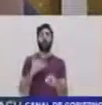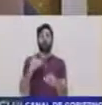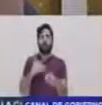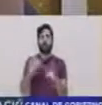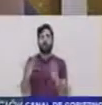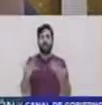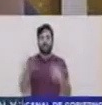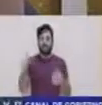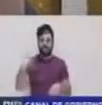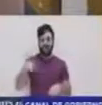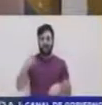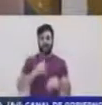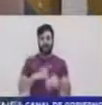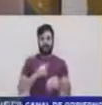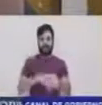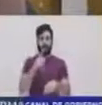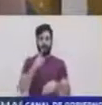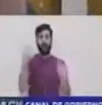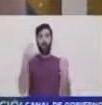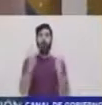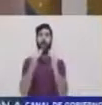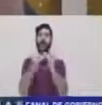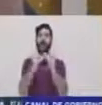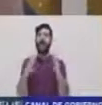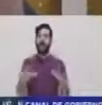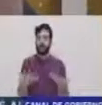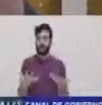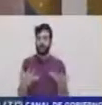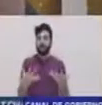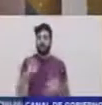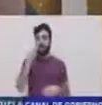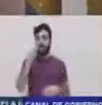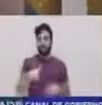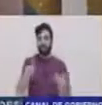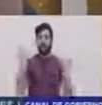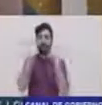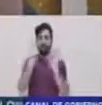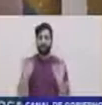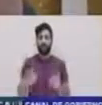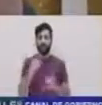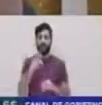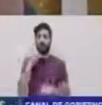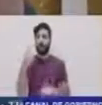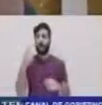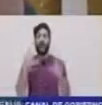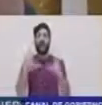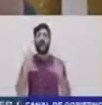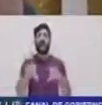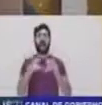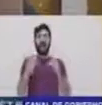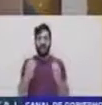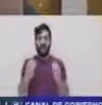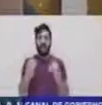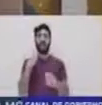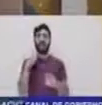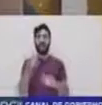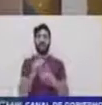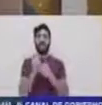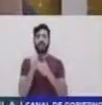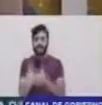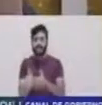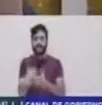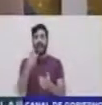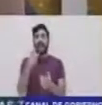escribamos cómo nos sentimos en este tiempo que estuvimos en casa, en esta modalidad de clases, ¿verdad?, que